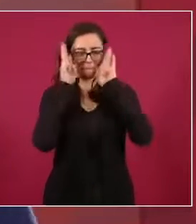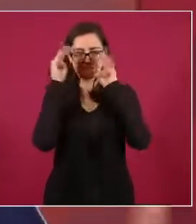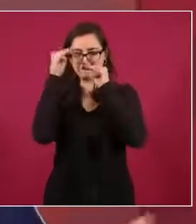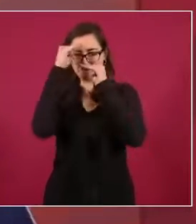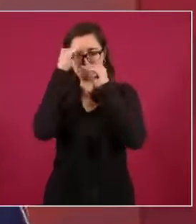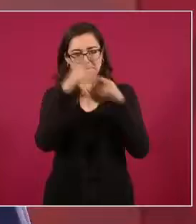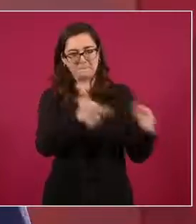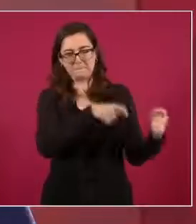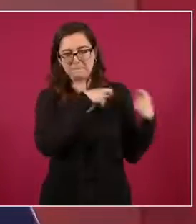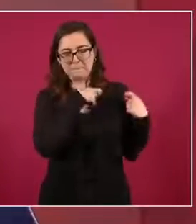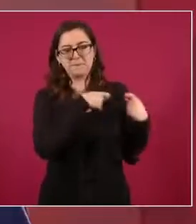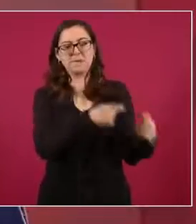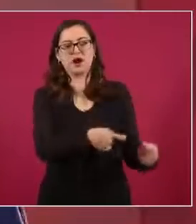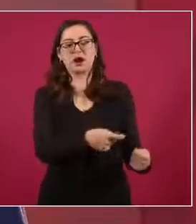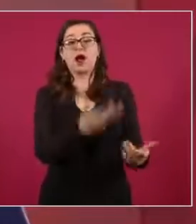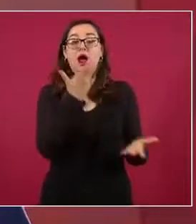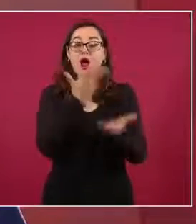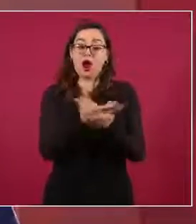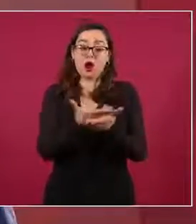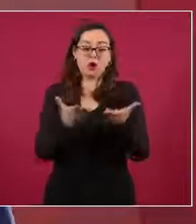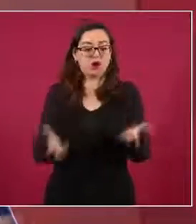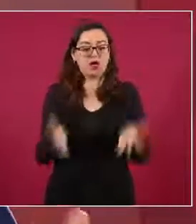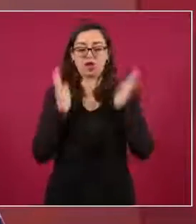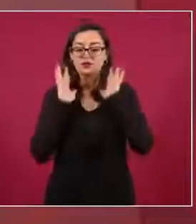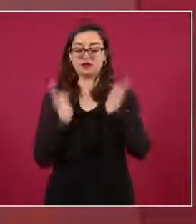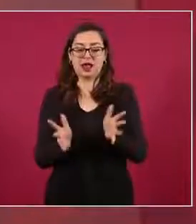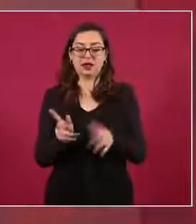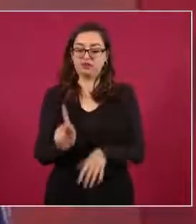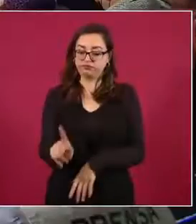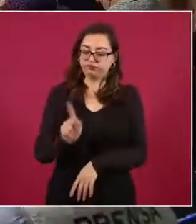Y ahora no, ahora ya